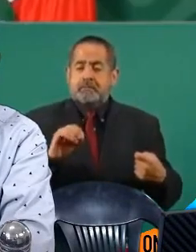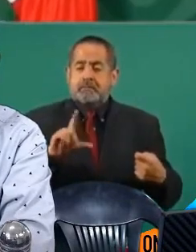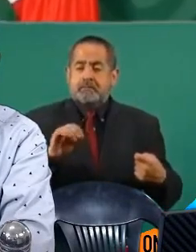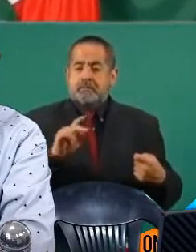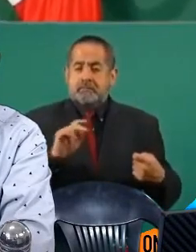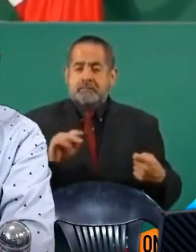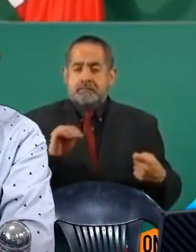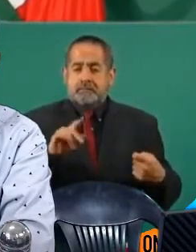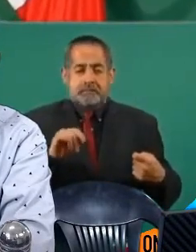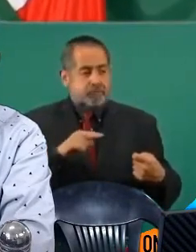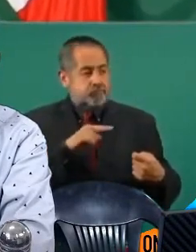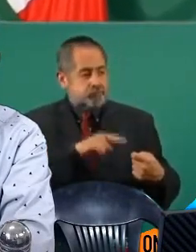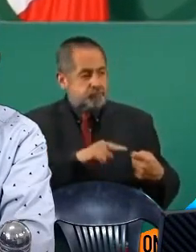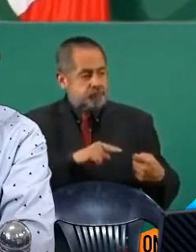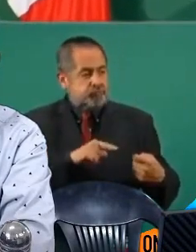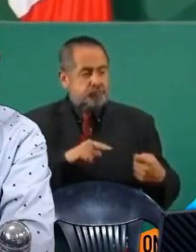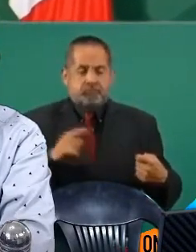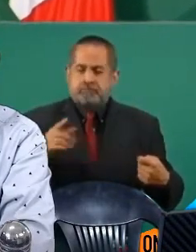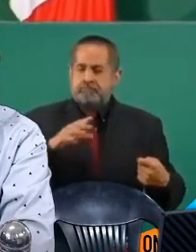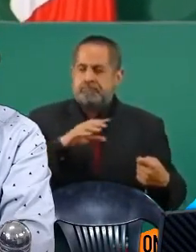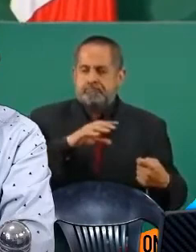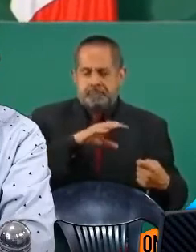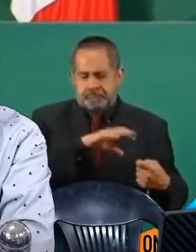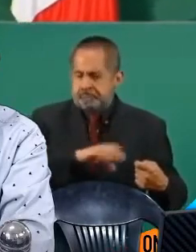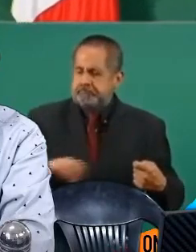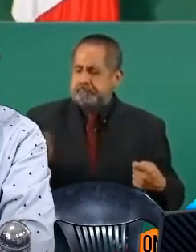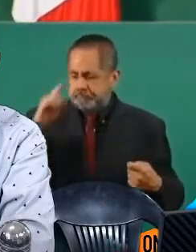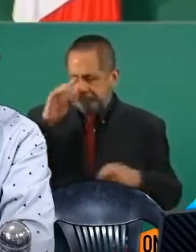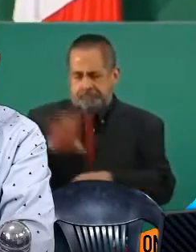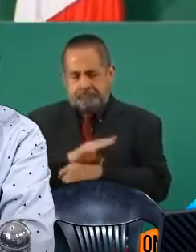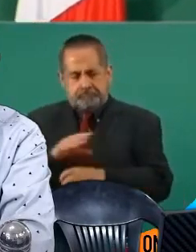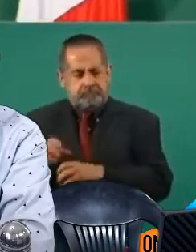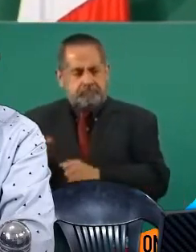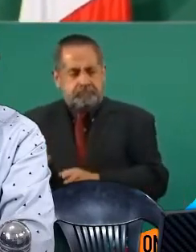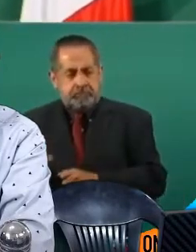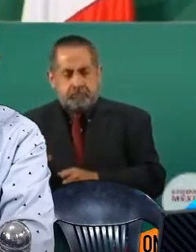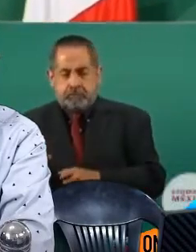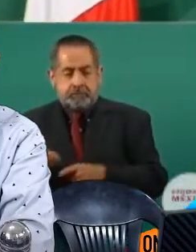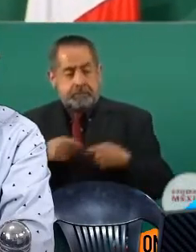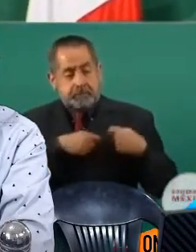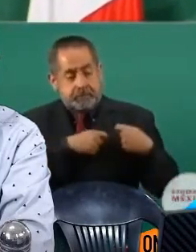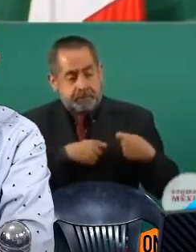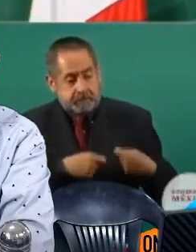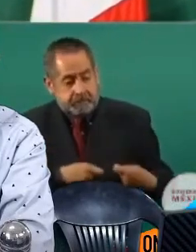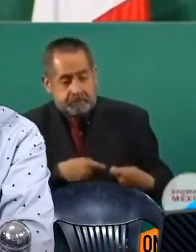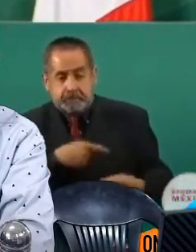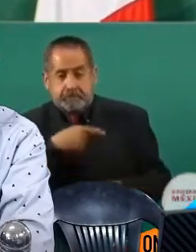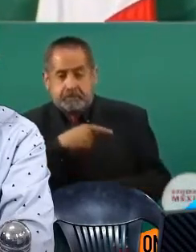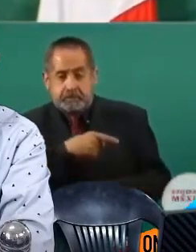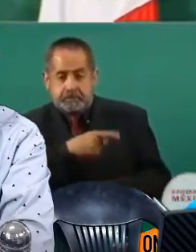que nacionalizó la industria eléctrica, votando por